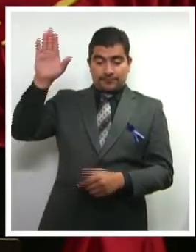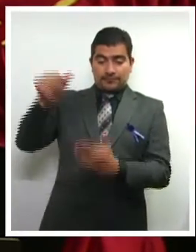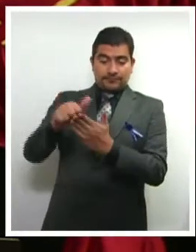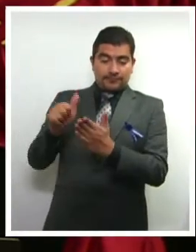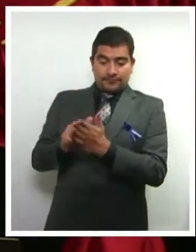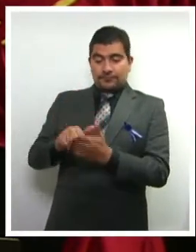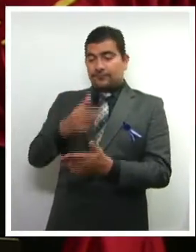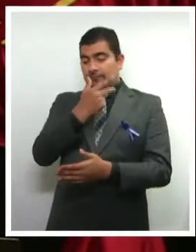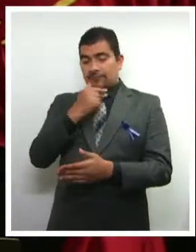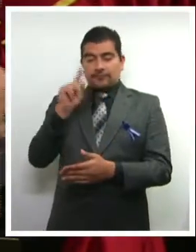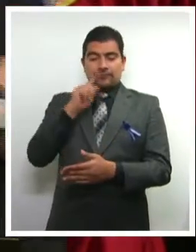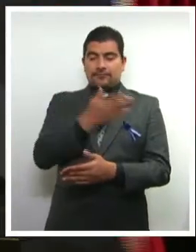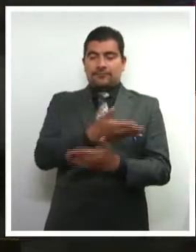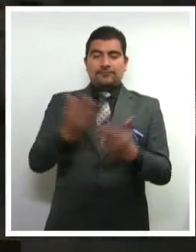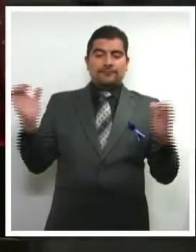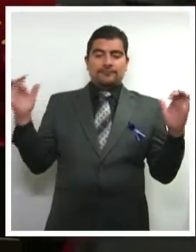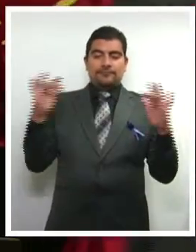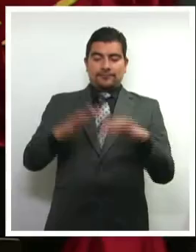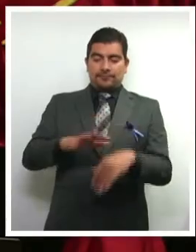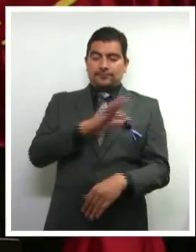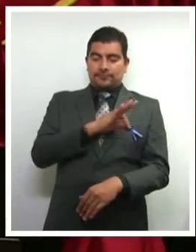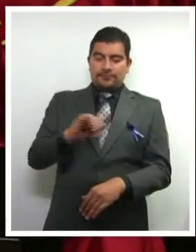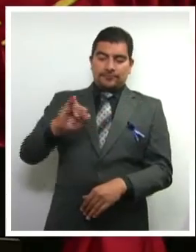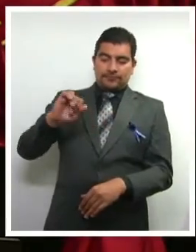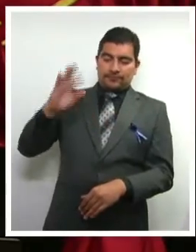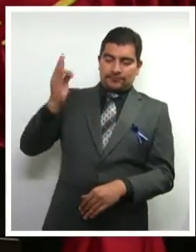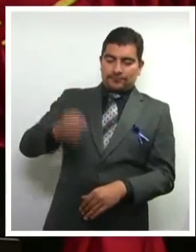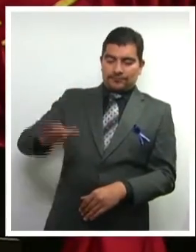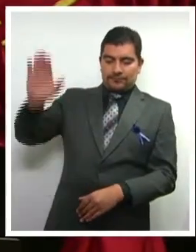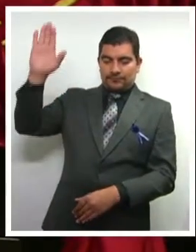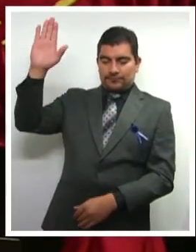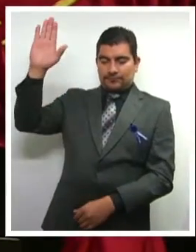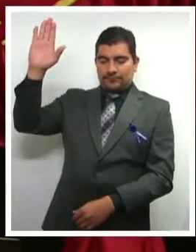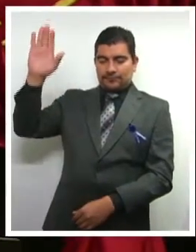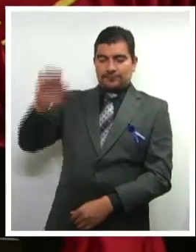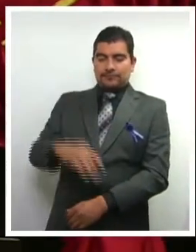los constituyentes que estén por la afirmativa, sírvanse manifestarlo.